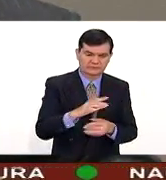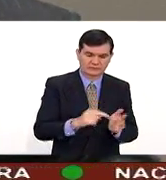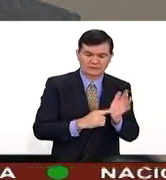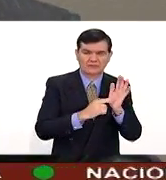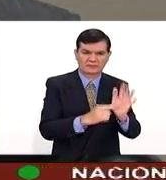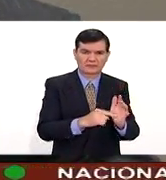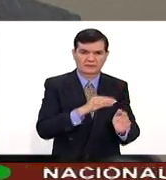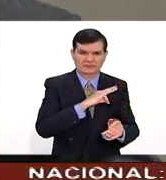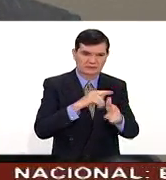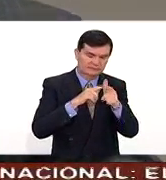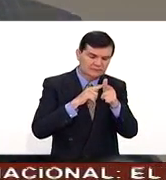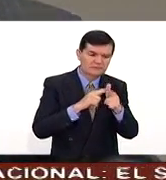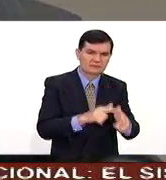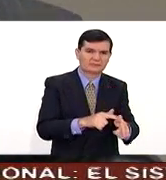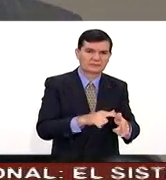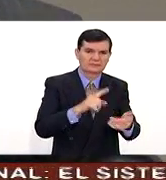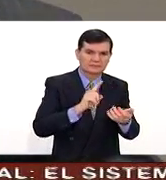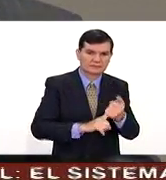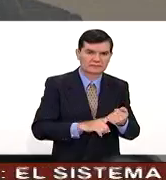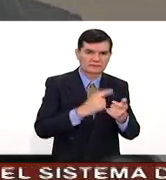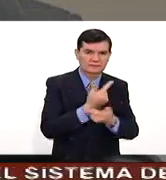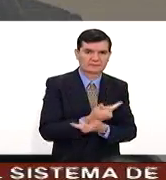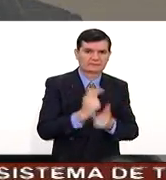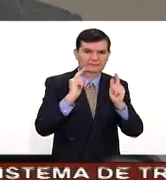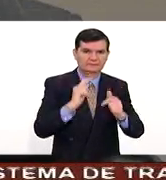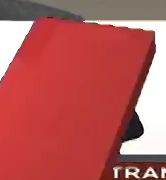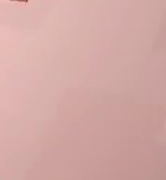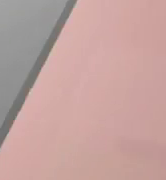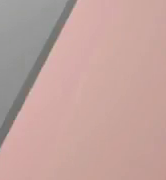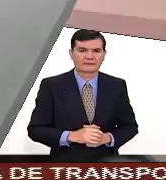permite permanecer en libertad.